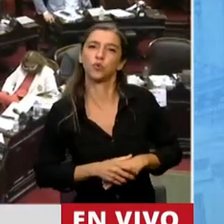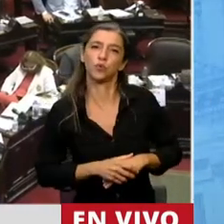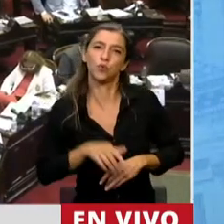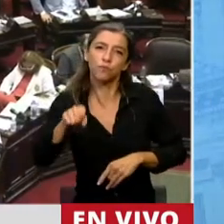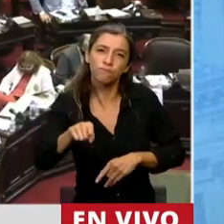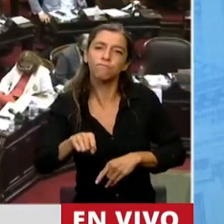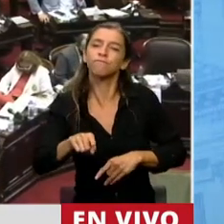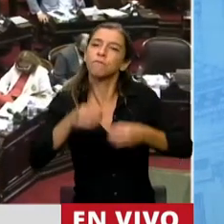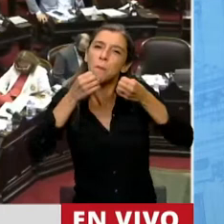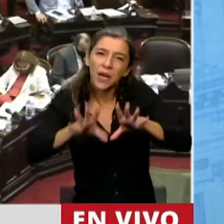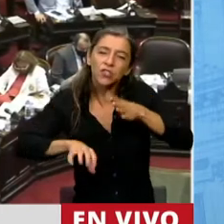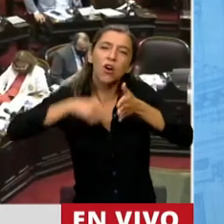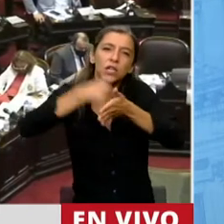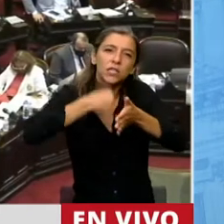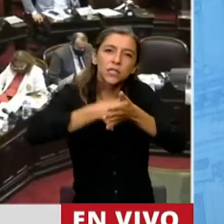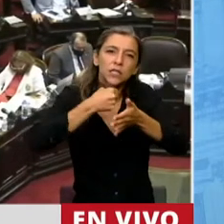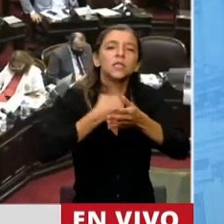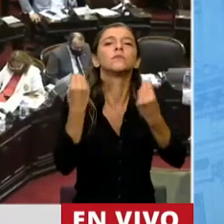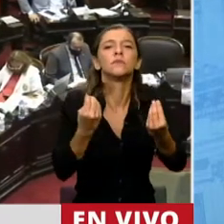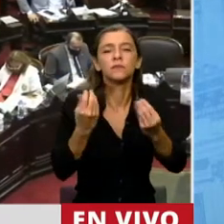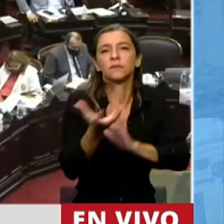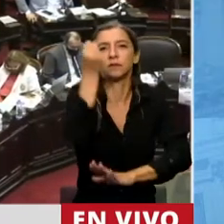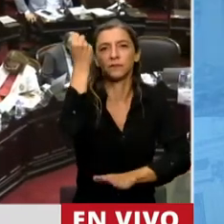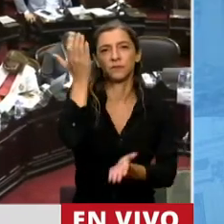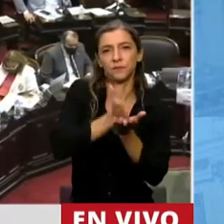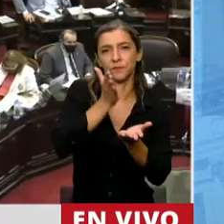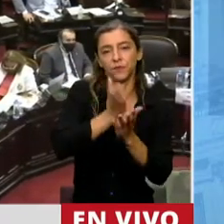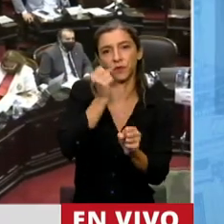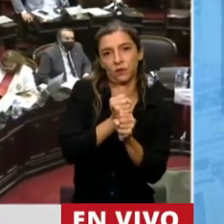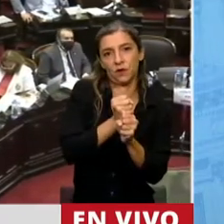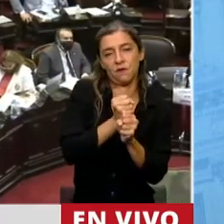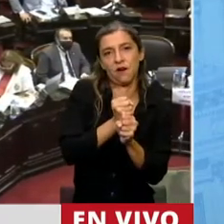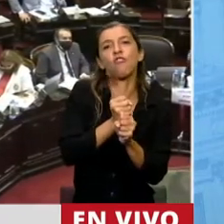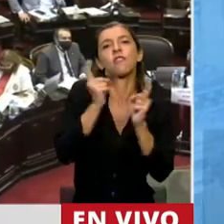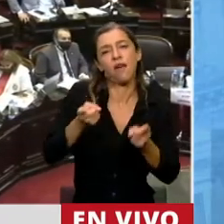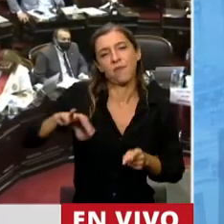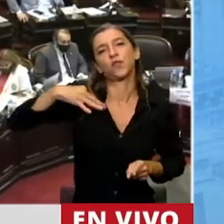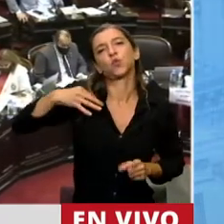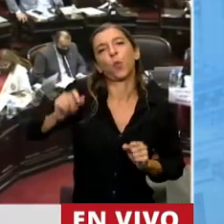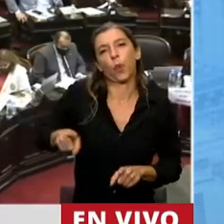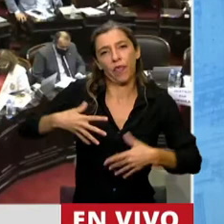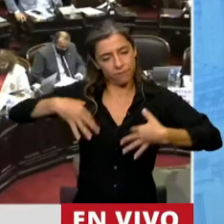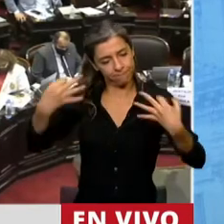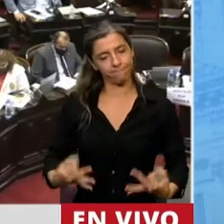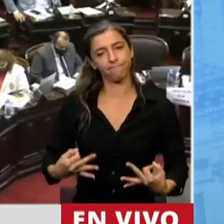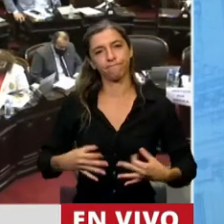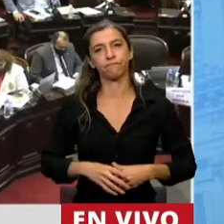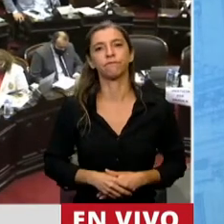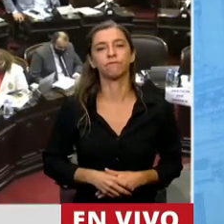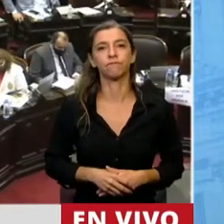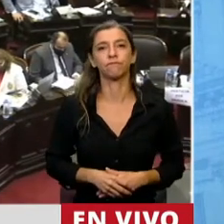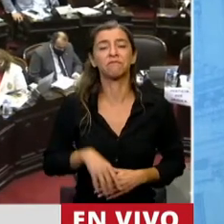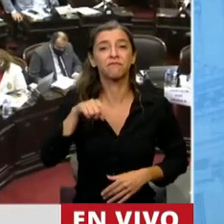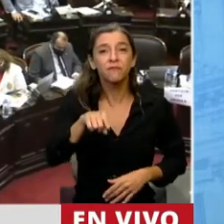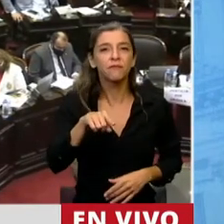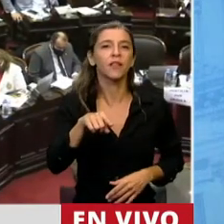el respeto de los derechos laborales y de la vida digna. Una irreverencia que se vuelve presente